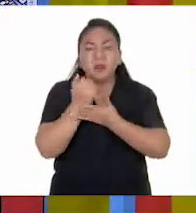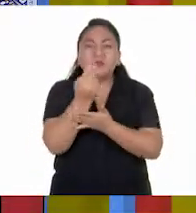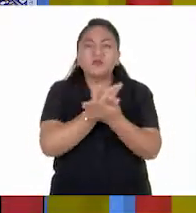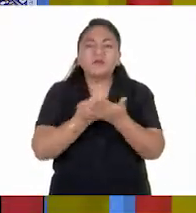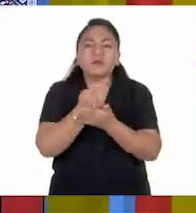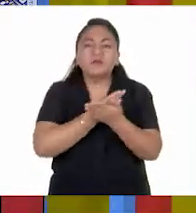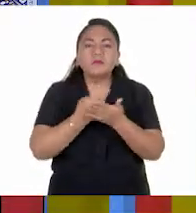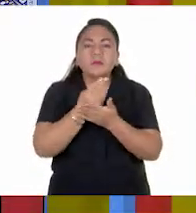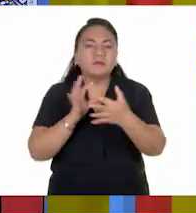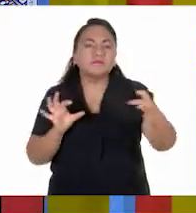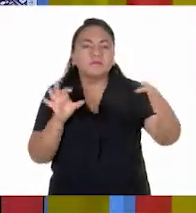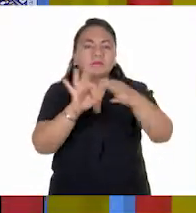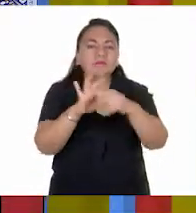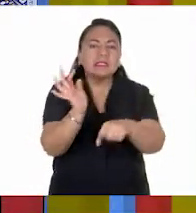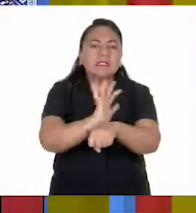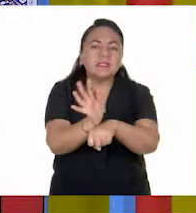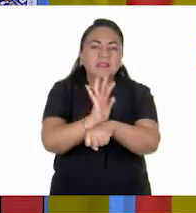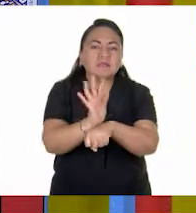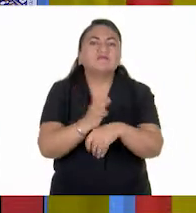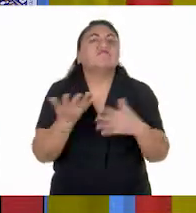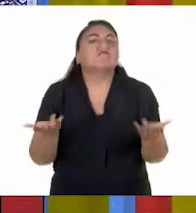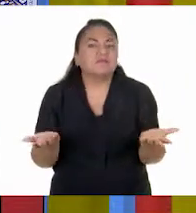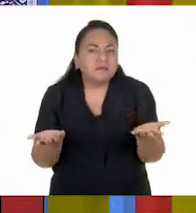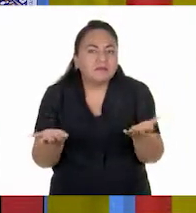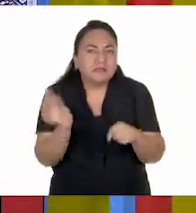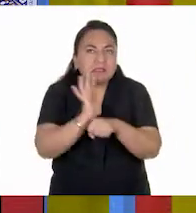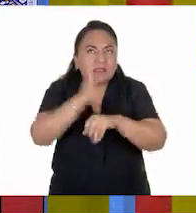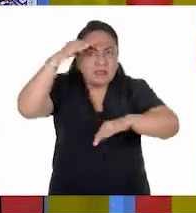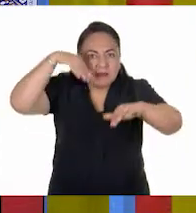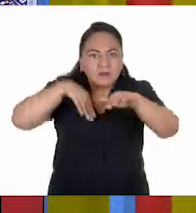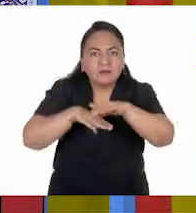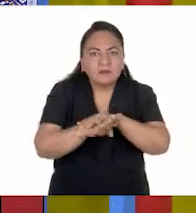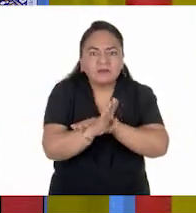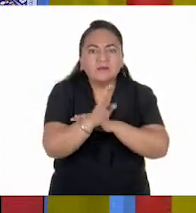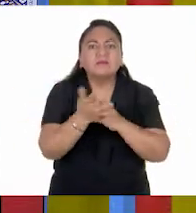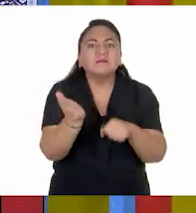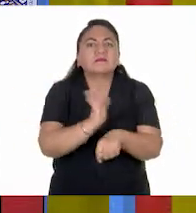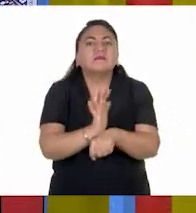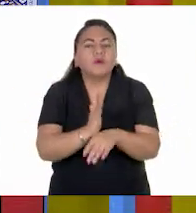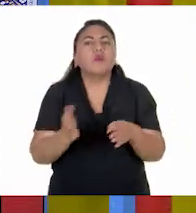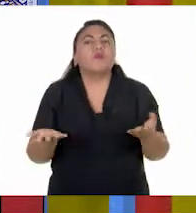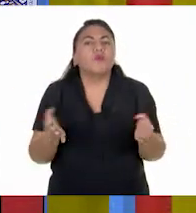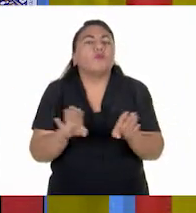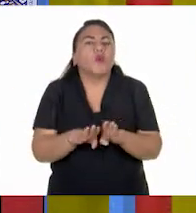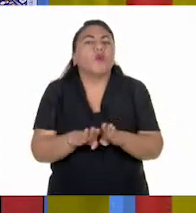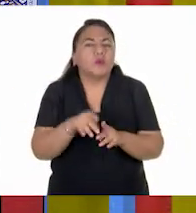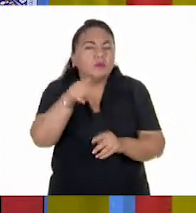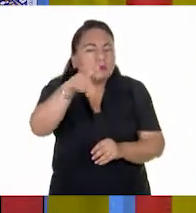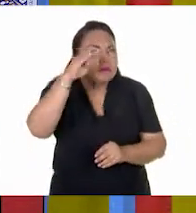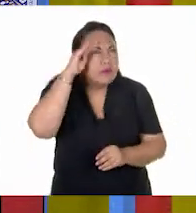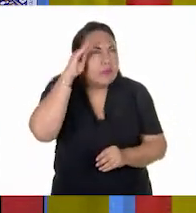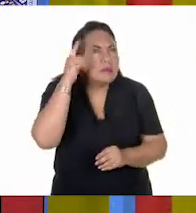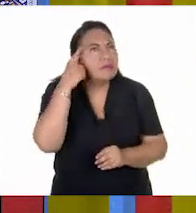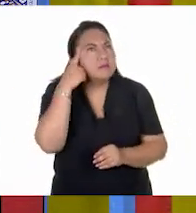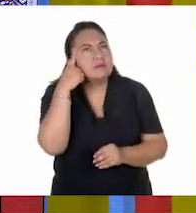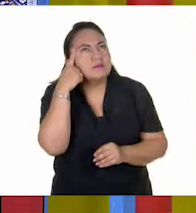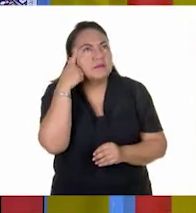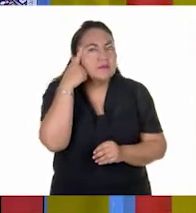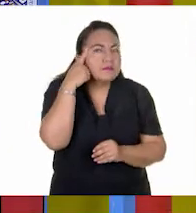dibujar algo que represente un cine? Para ustedes, ¿qué podría representar el cine? Piensen un